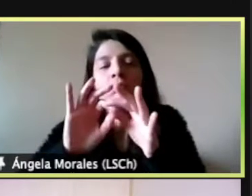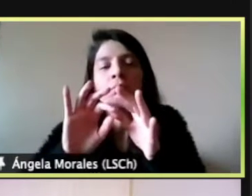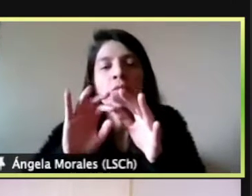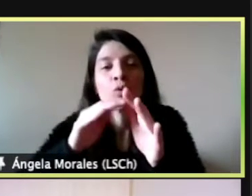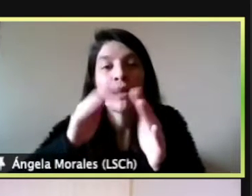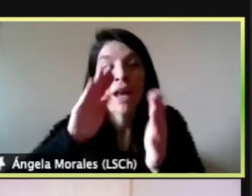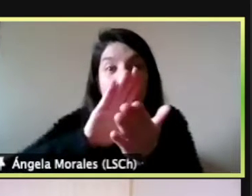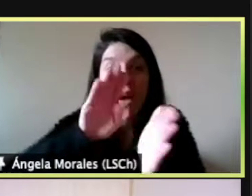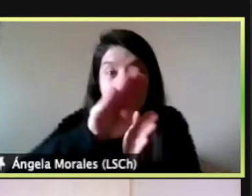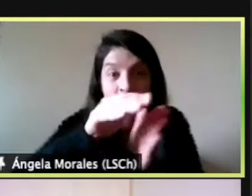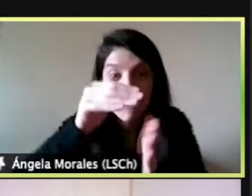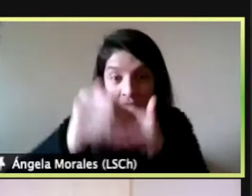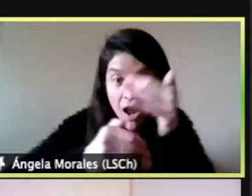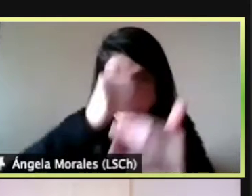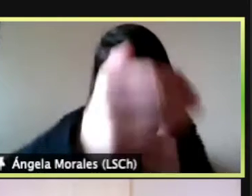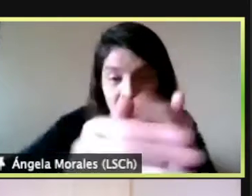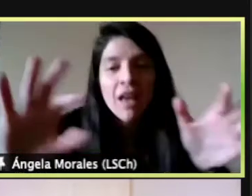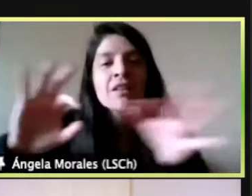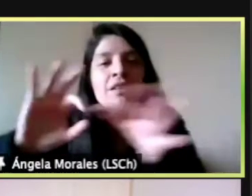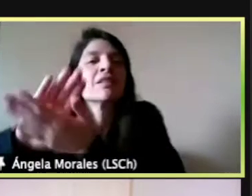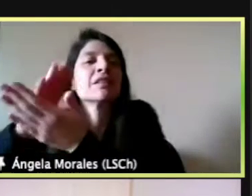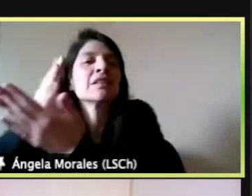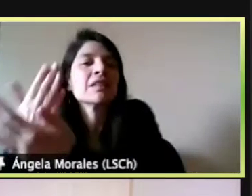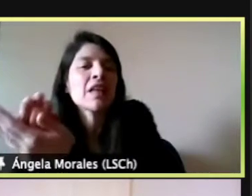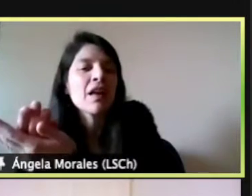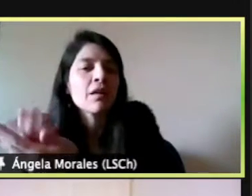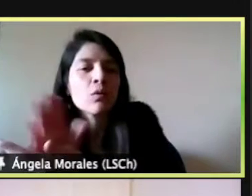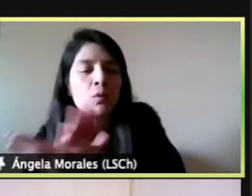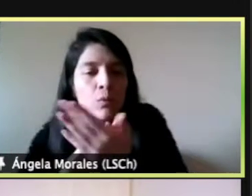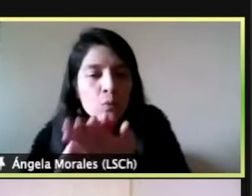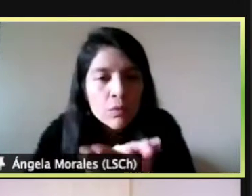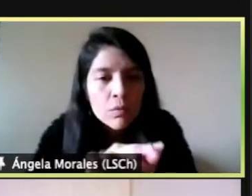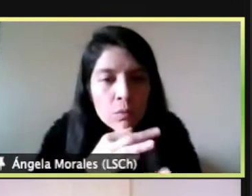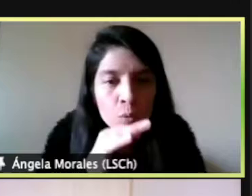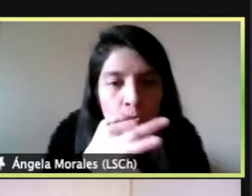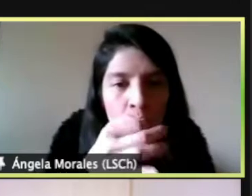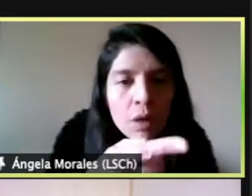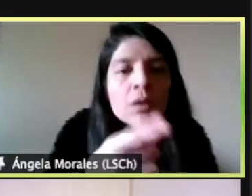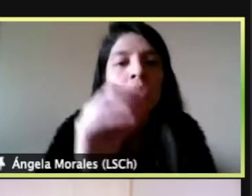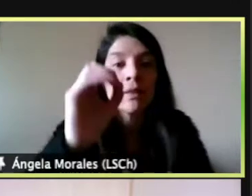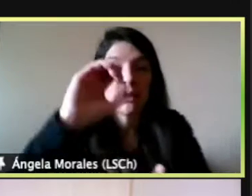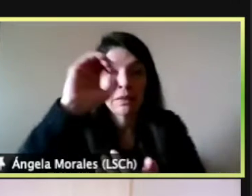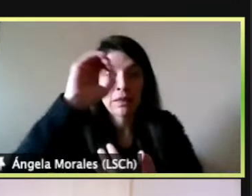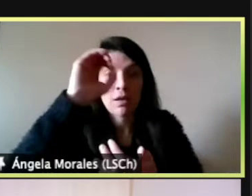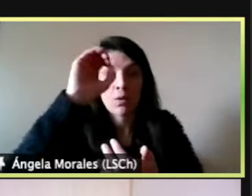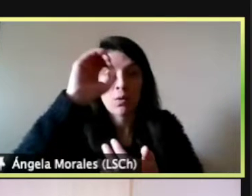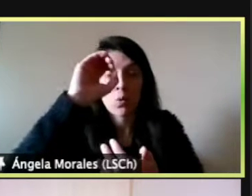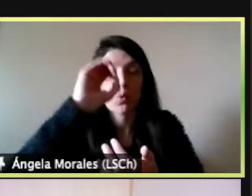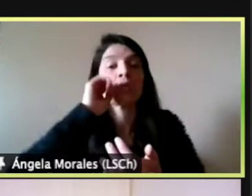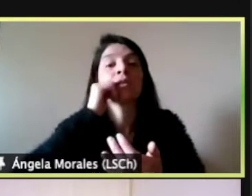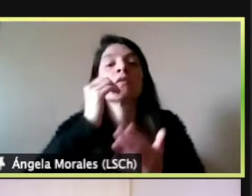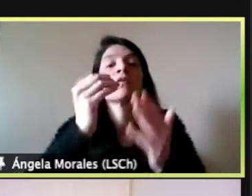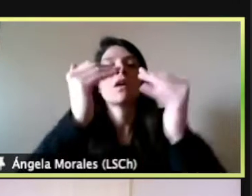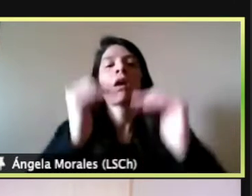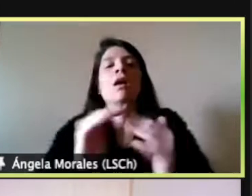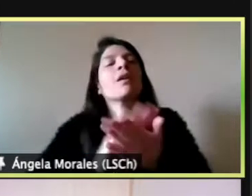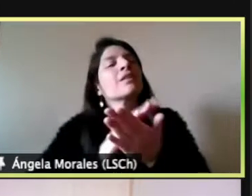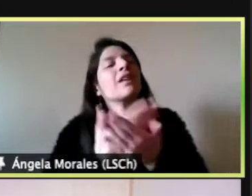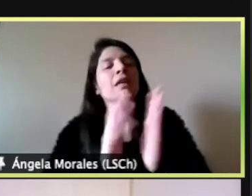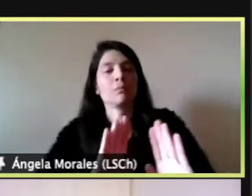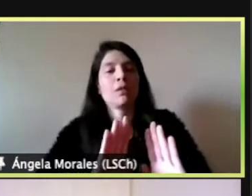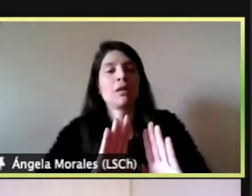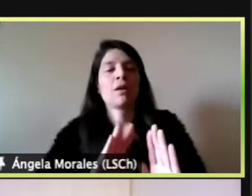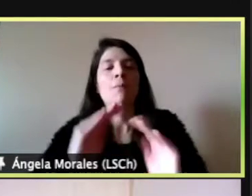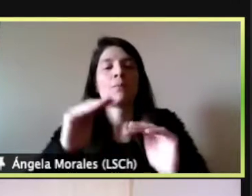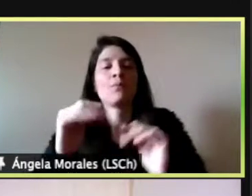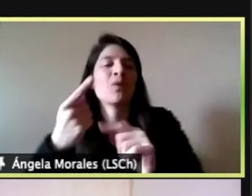ejemplo, aquí dice que si está en 0, significa que el proyecto está en espera. Si ha alcanzado el 20%, significa